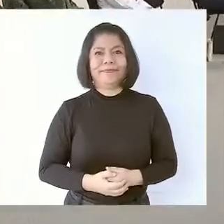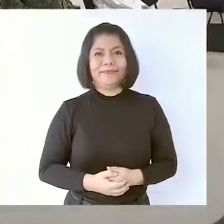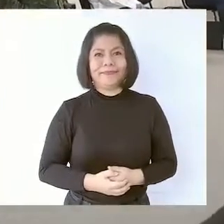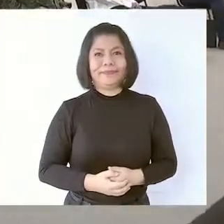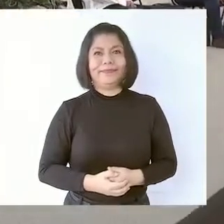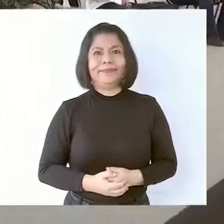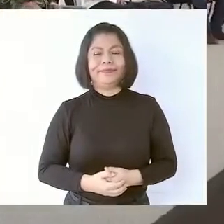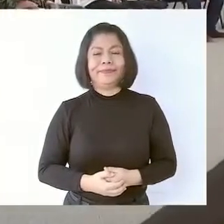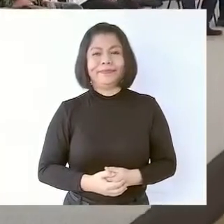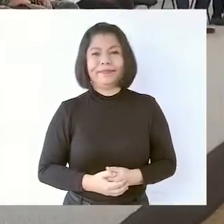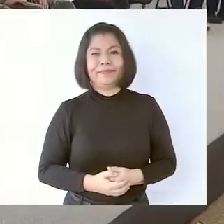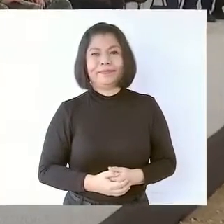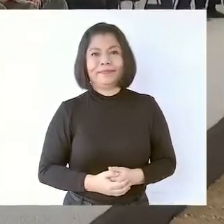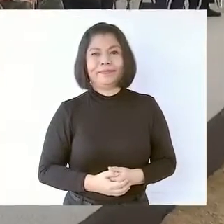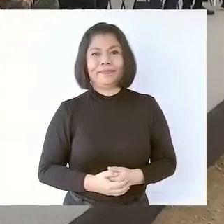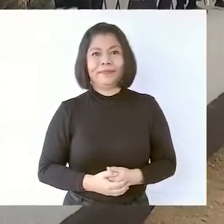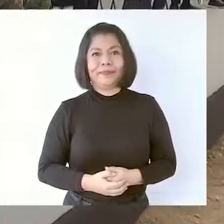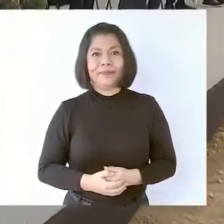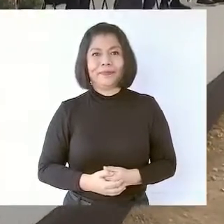mexicanos.